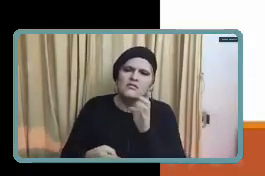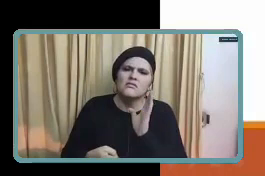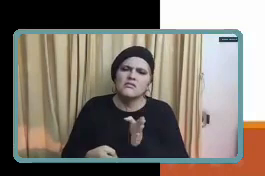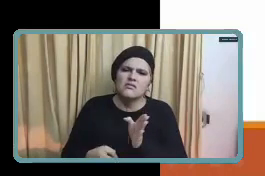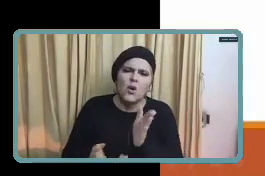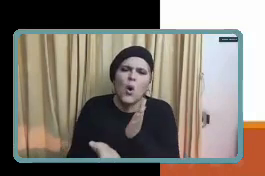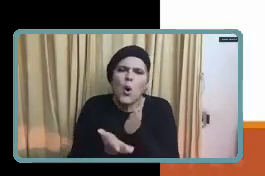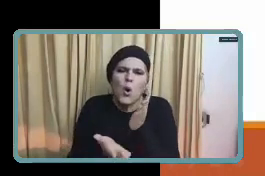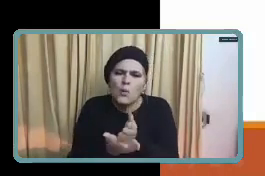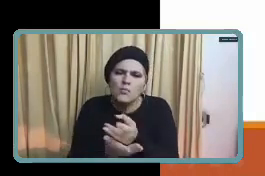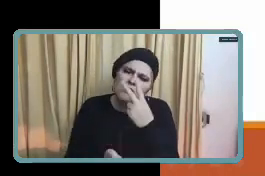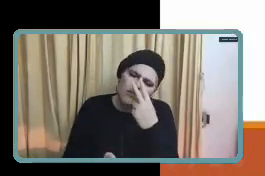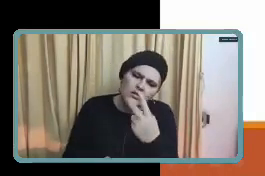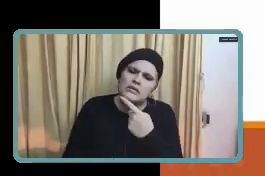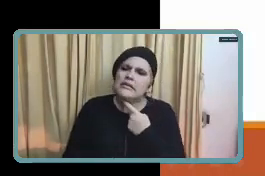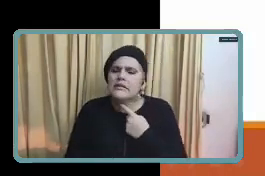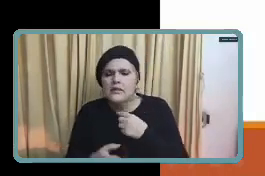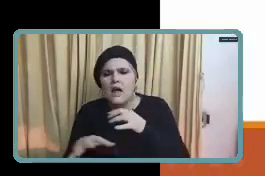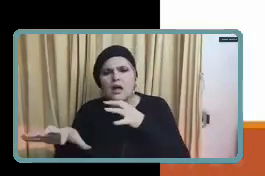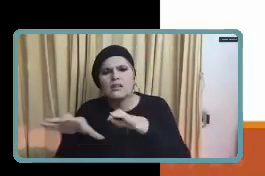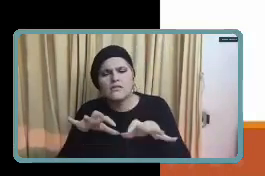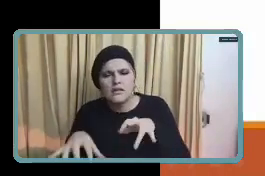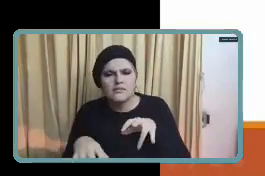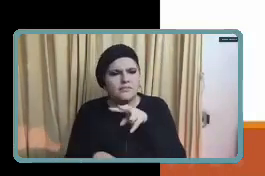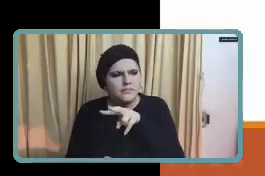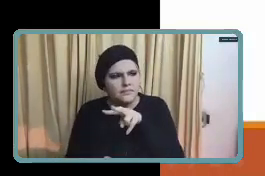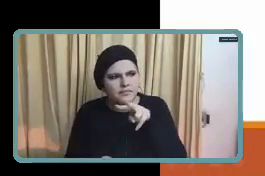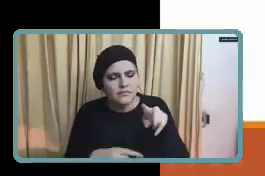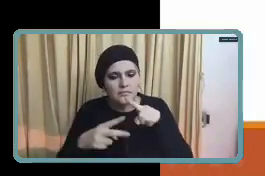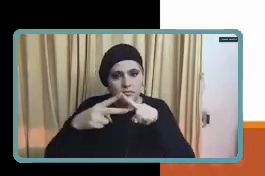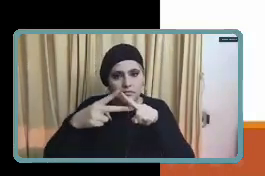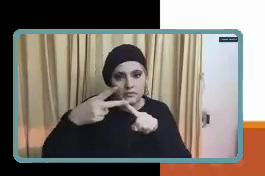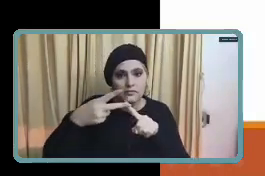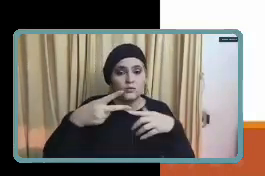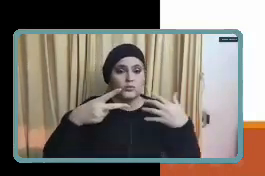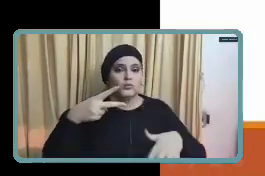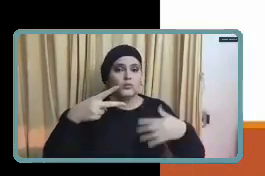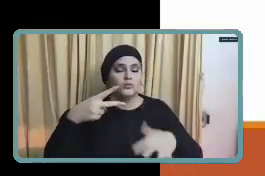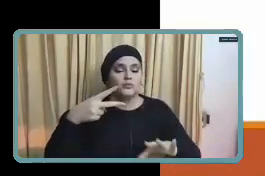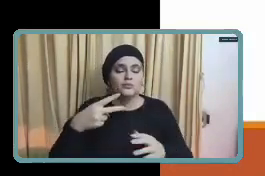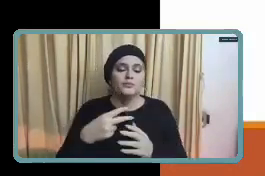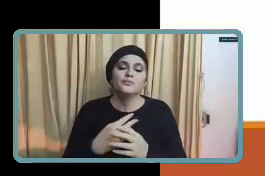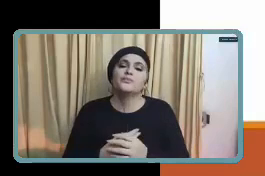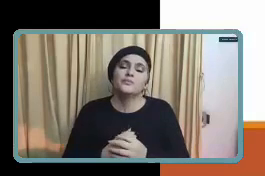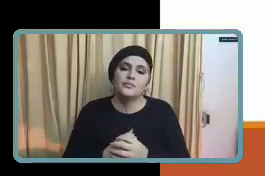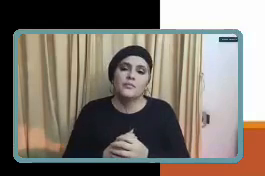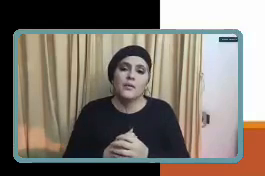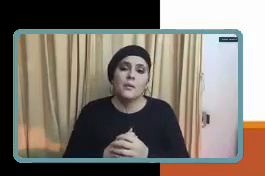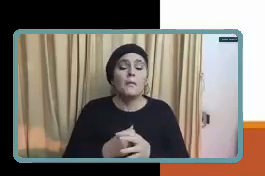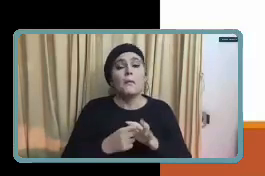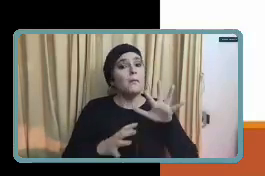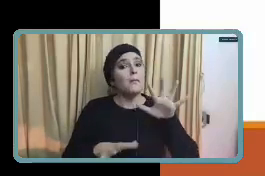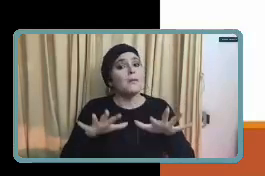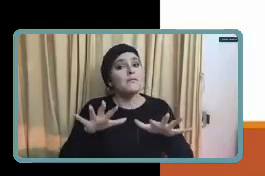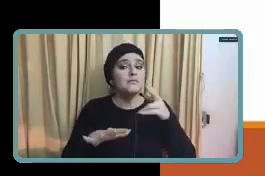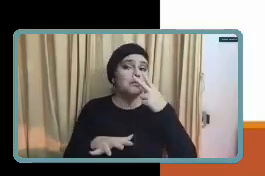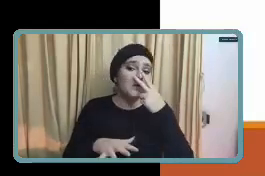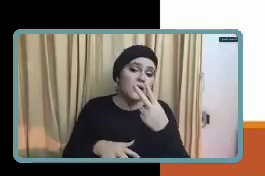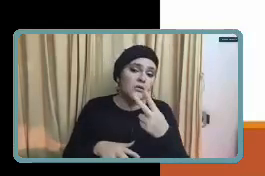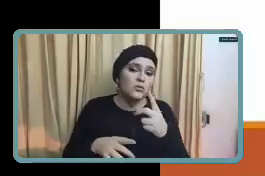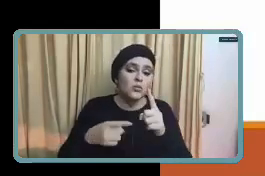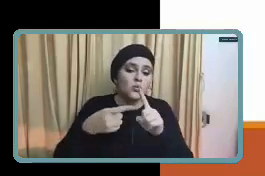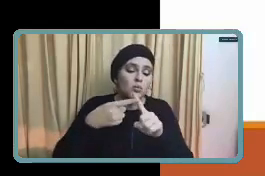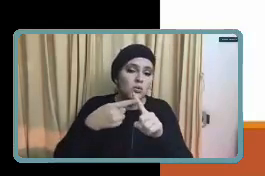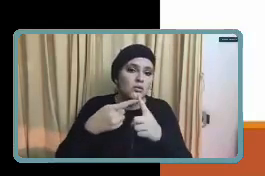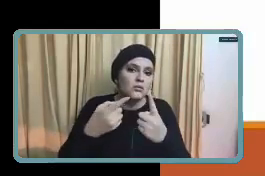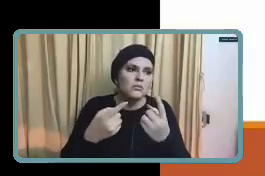actividades. Y esto hay que tenerlo en cuenta porque hay a veces test que solamente ven una numeración